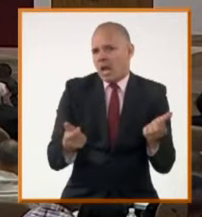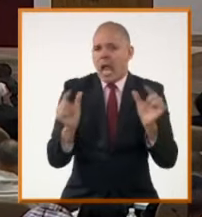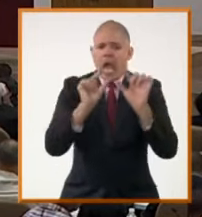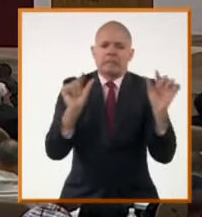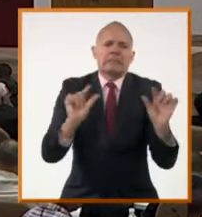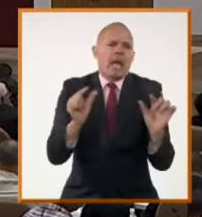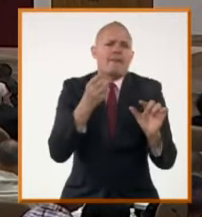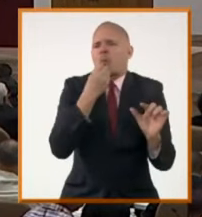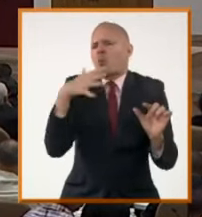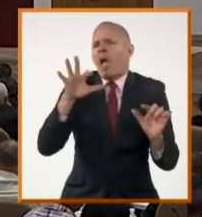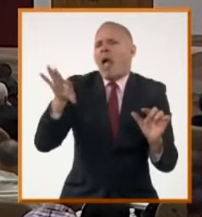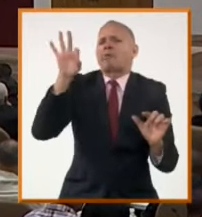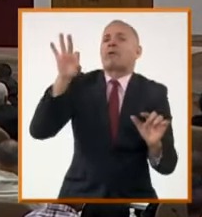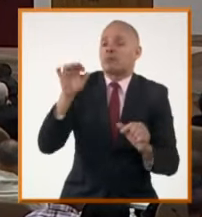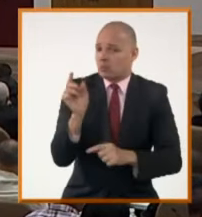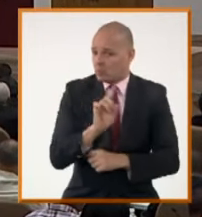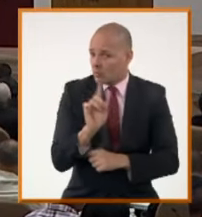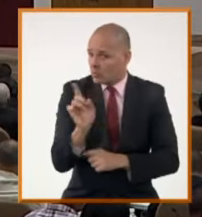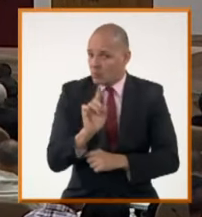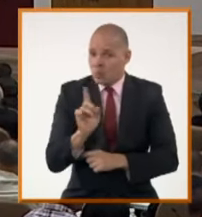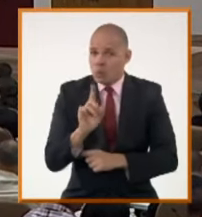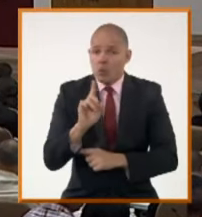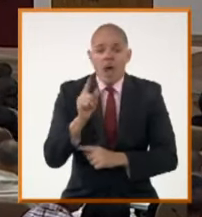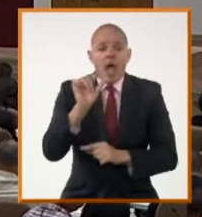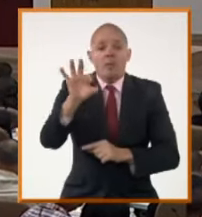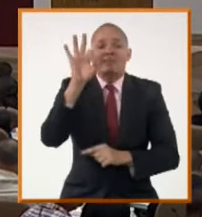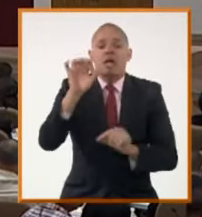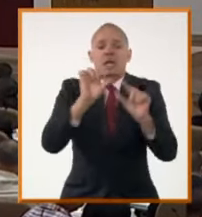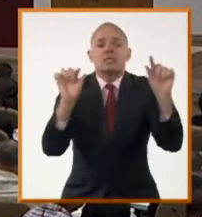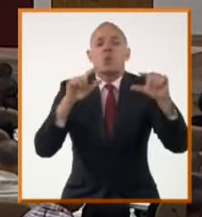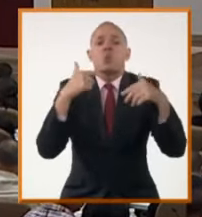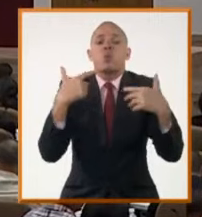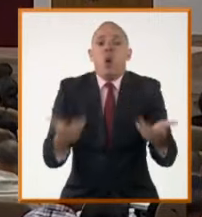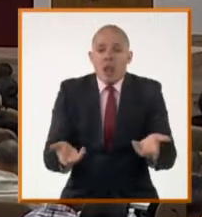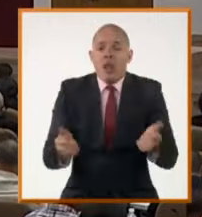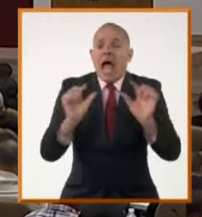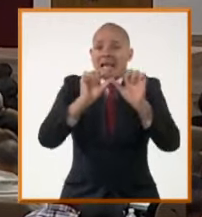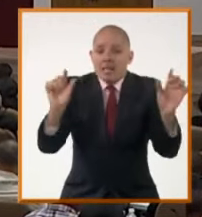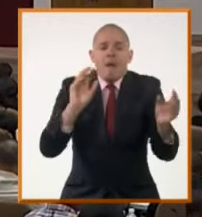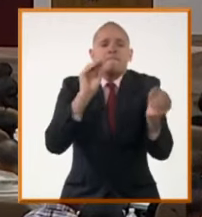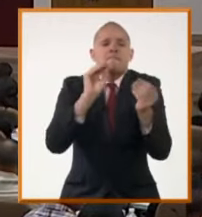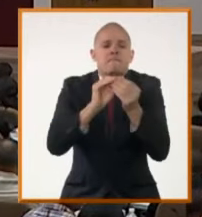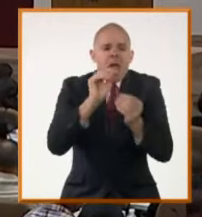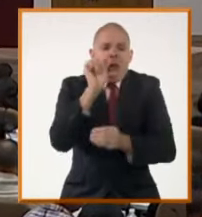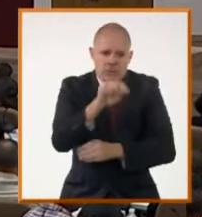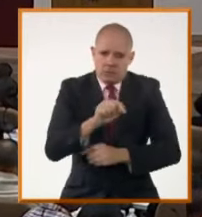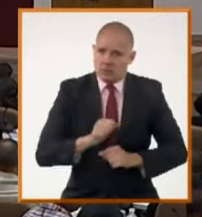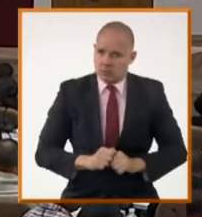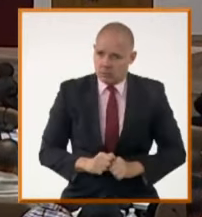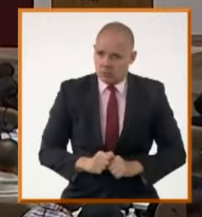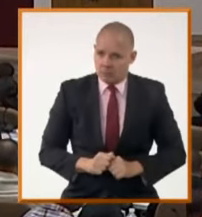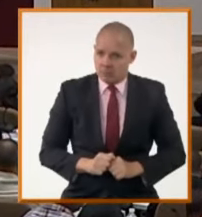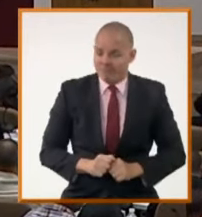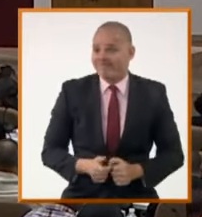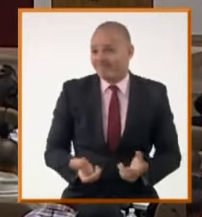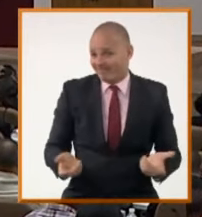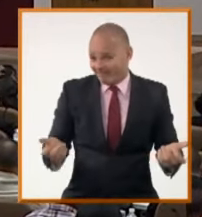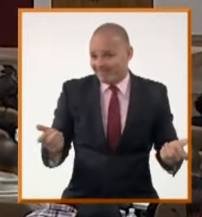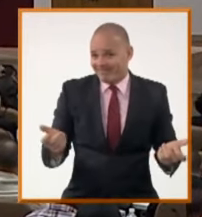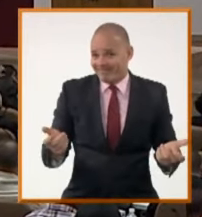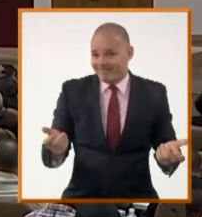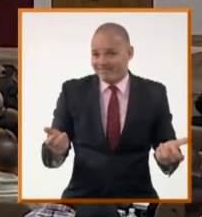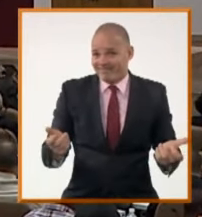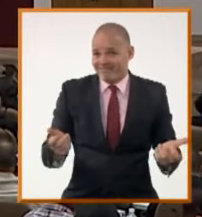formulación de propuestas concretas desde el nivel del territorio para enfrentar y resolver los problemas que están a su alcance